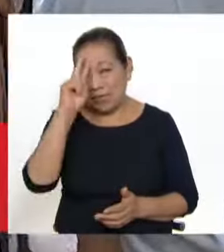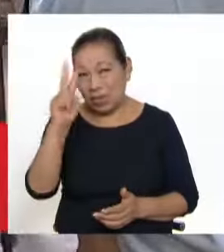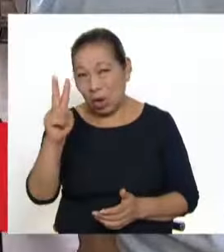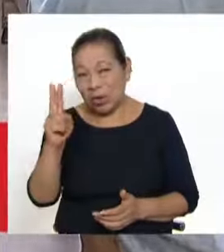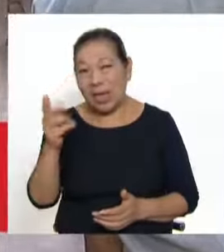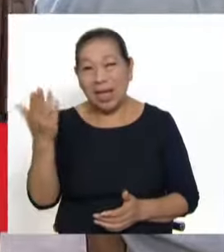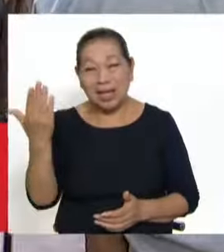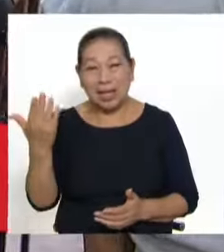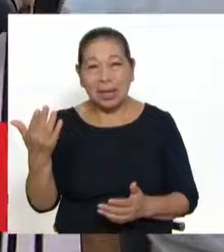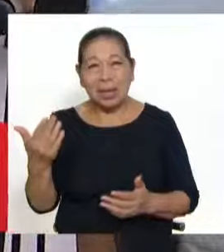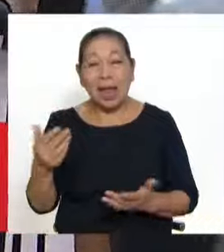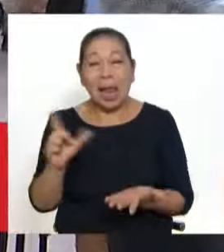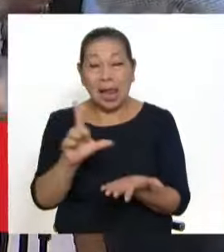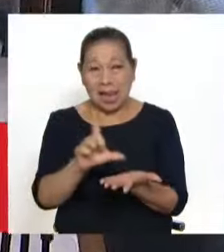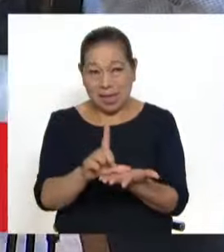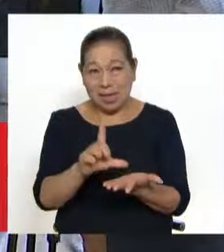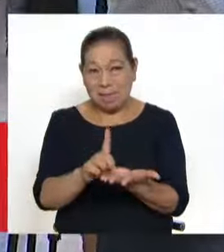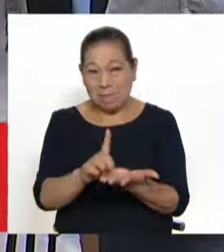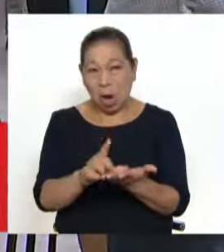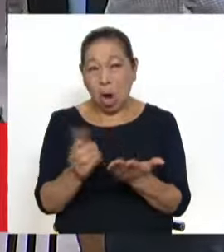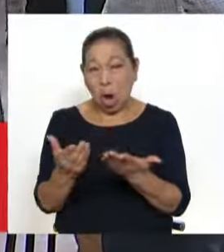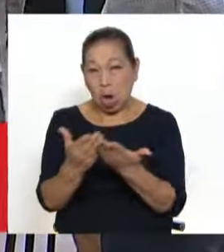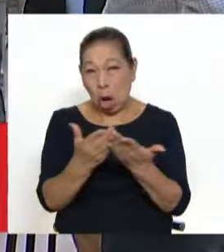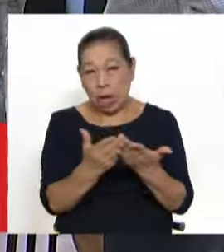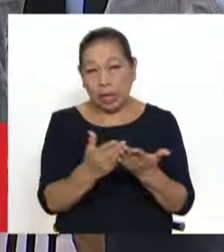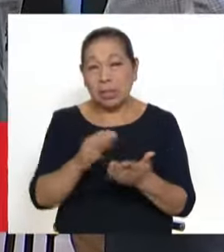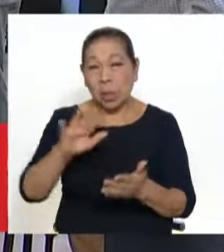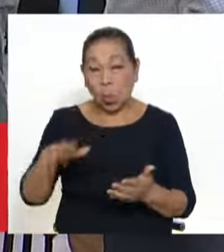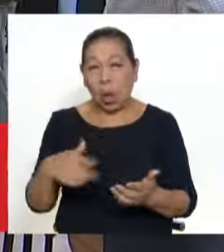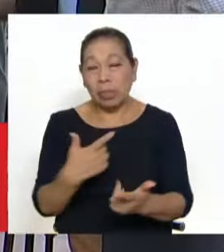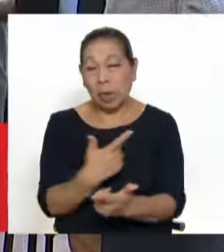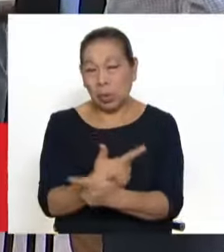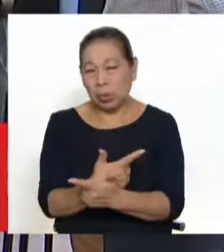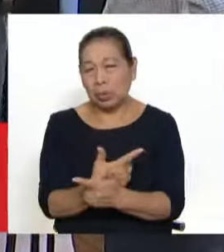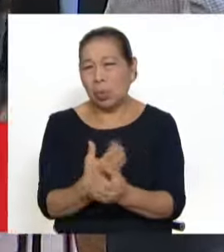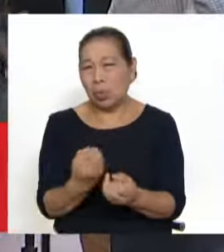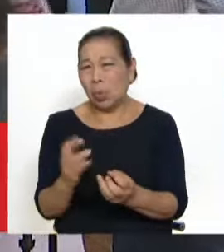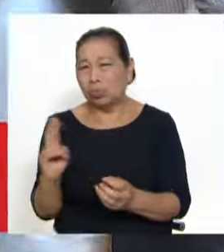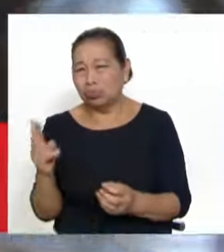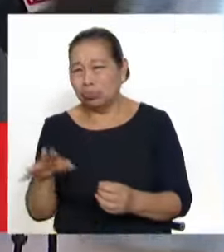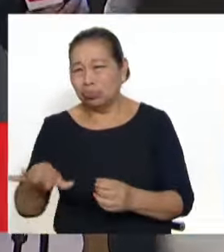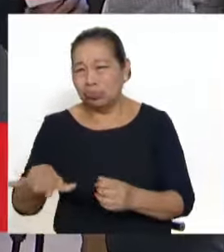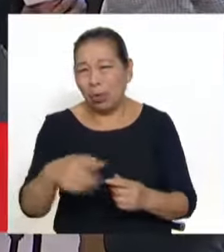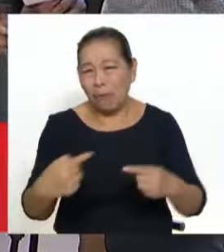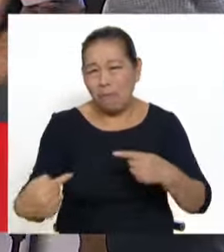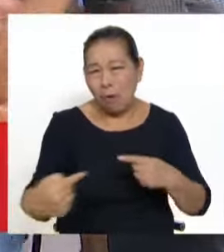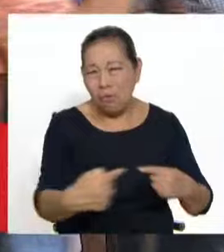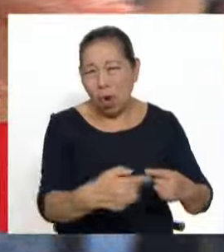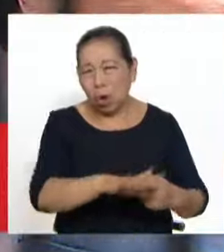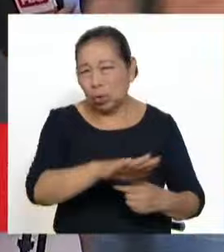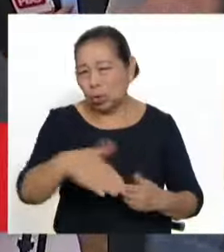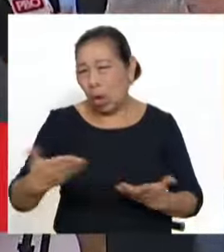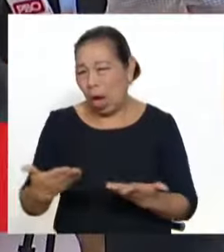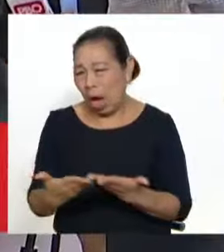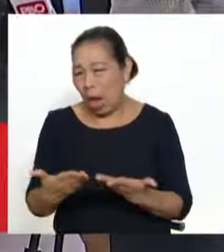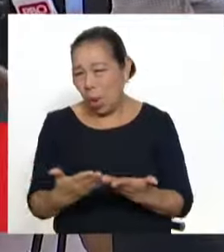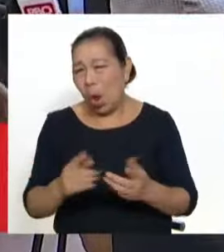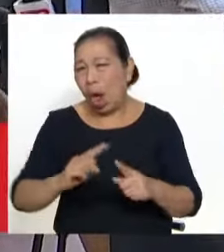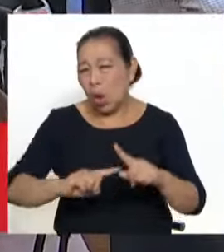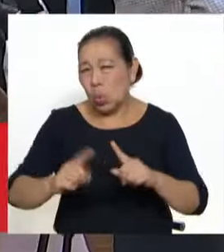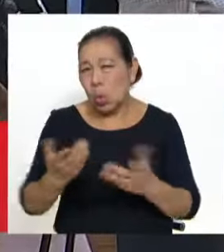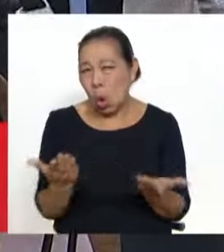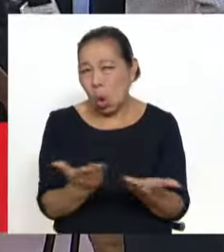como en el cercado de Lima, como en San Juan del Lurigancho, donde bandas presuntamente de pandilleros se enfrentarían con alumnos de